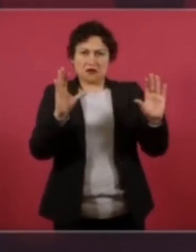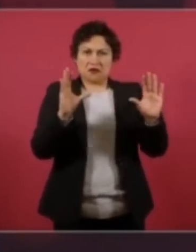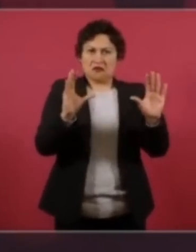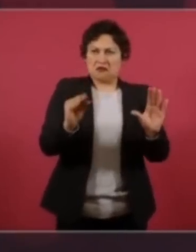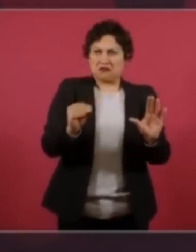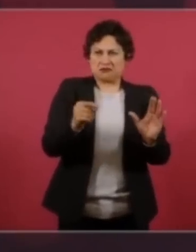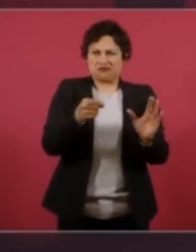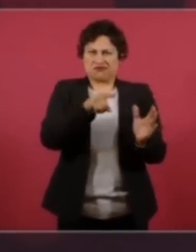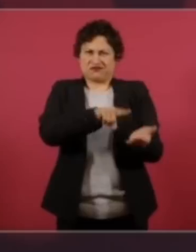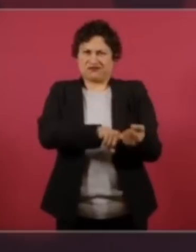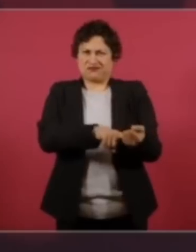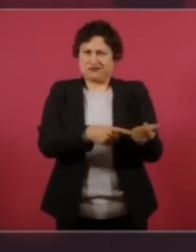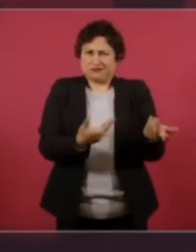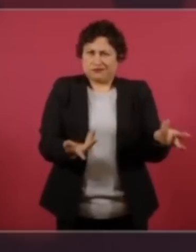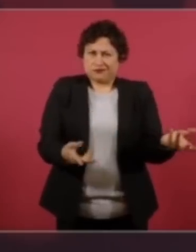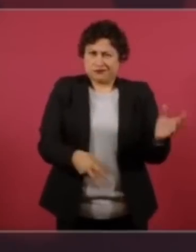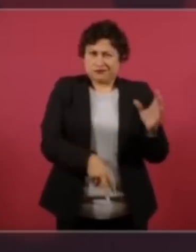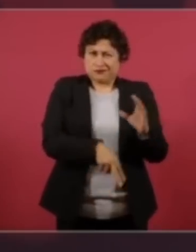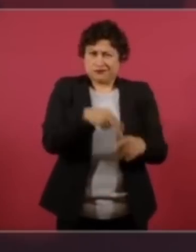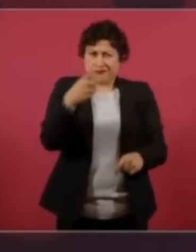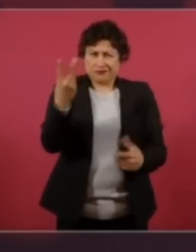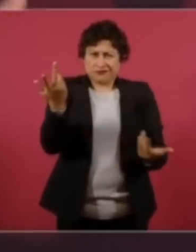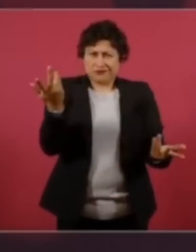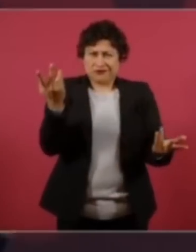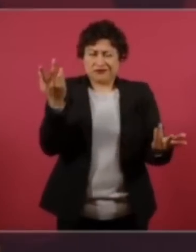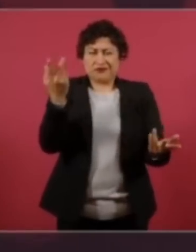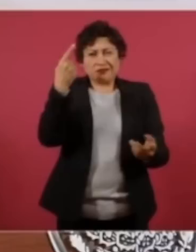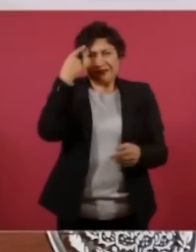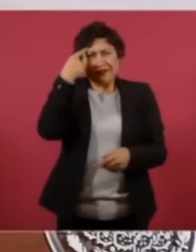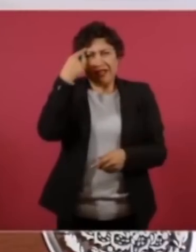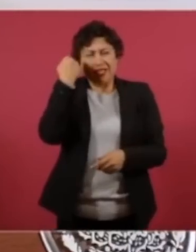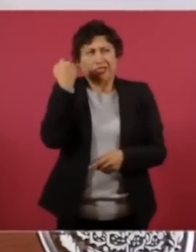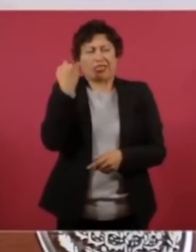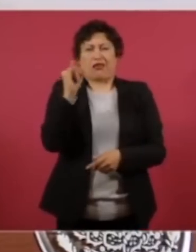es una concepción ridícula.